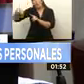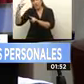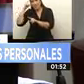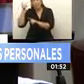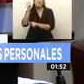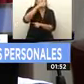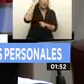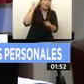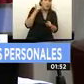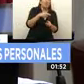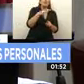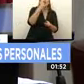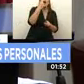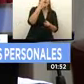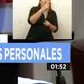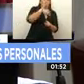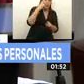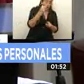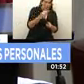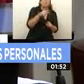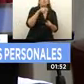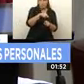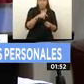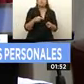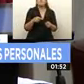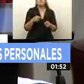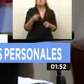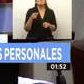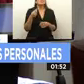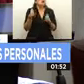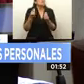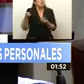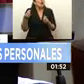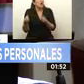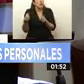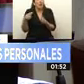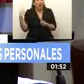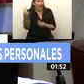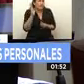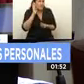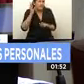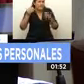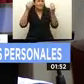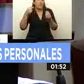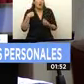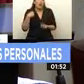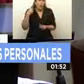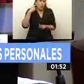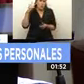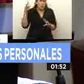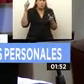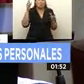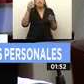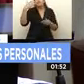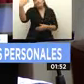1.90 recuerden bien porque esto tiene que ver también con otro tema que se escucha recurrentemente Y lo escucho en todos